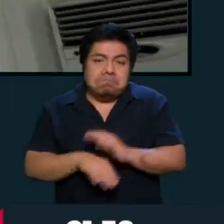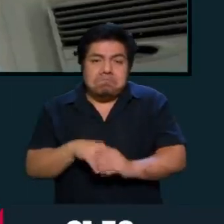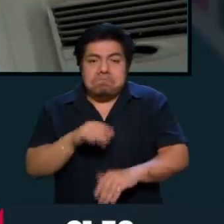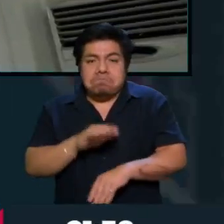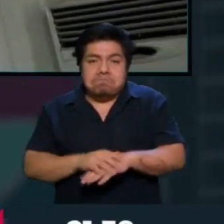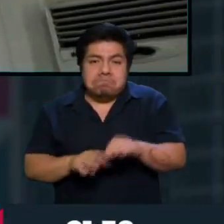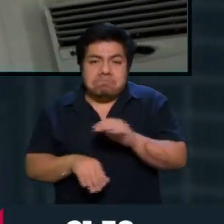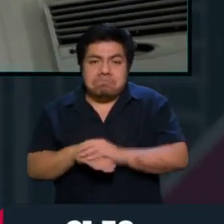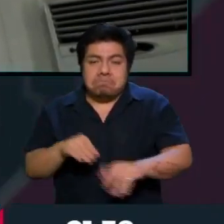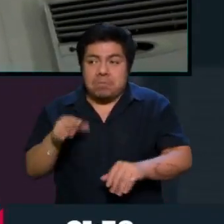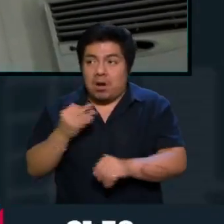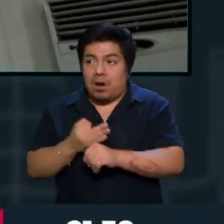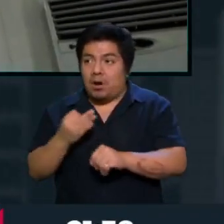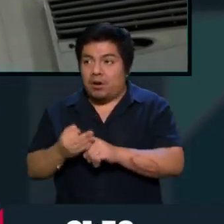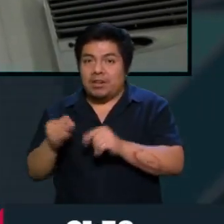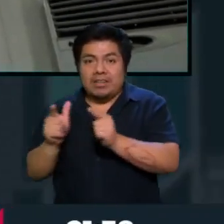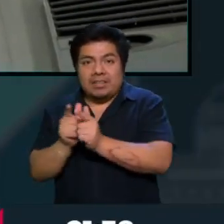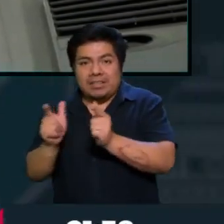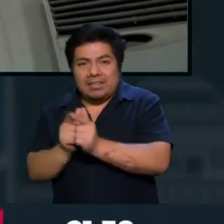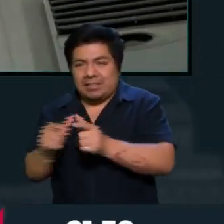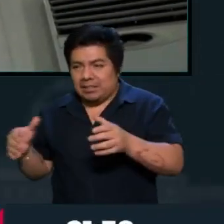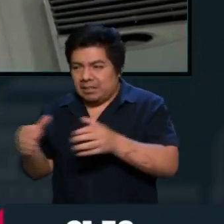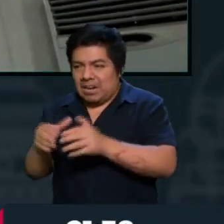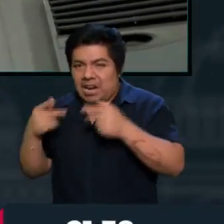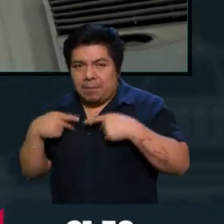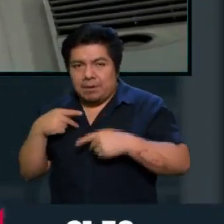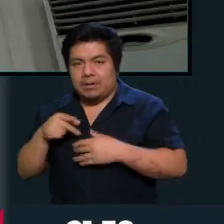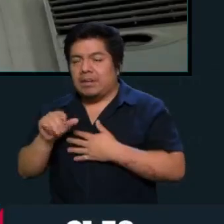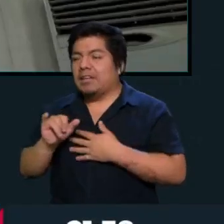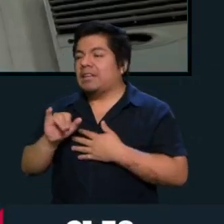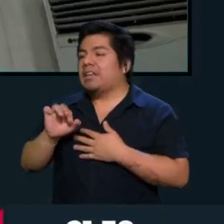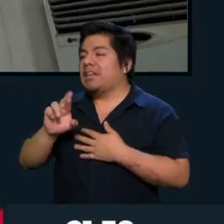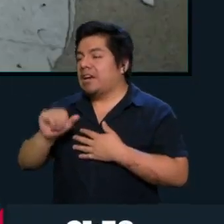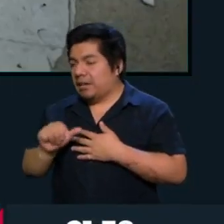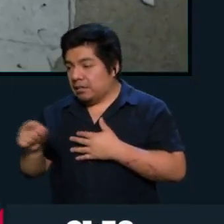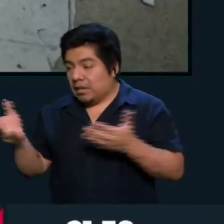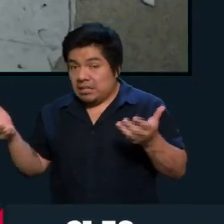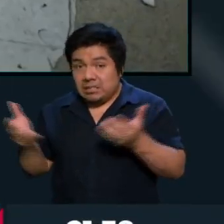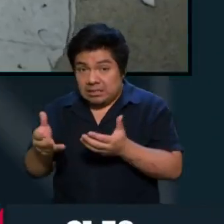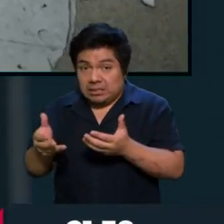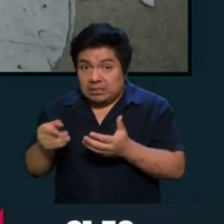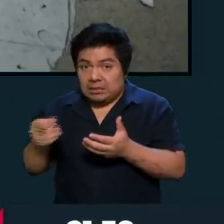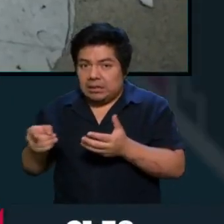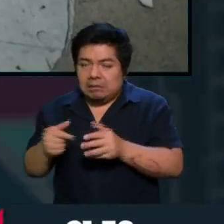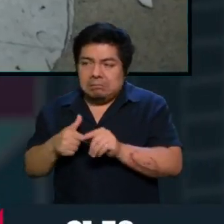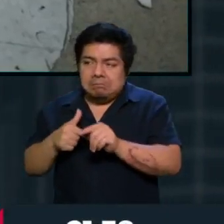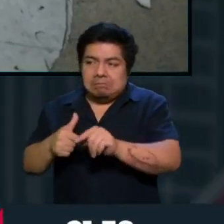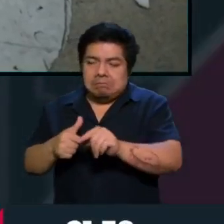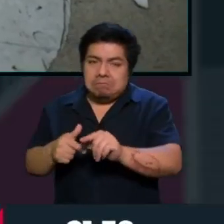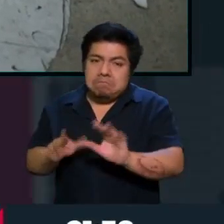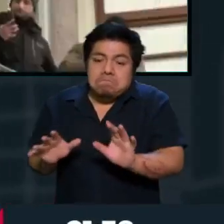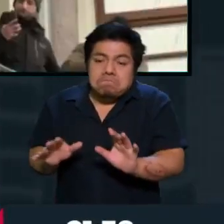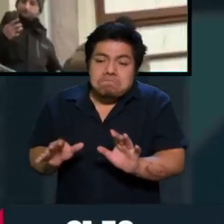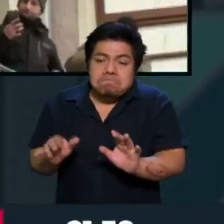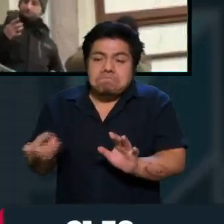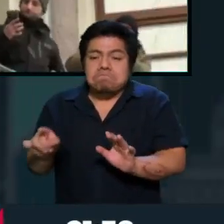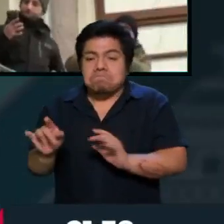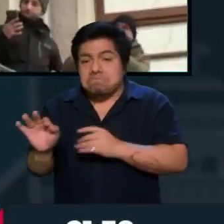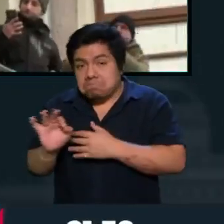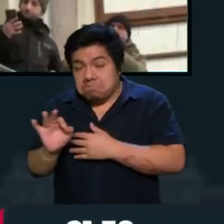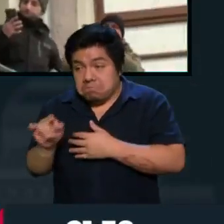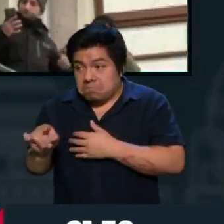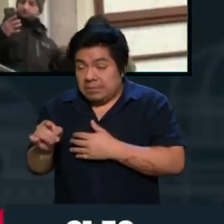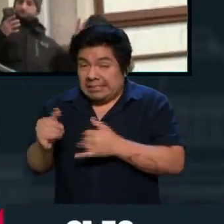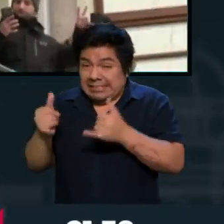la anarquía que en este momento reina en Siria, pues de alguna manera, esto es duro decirlo,